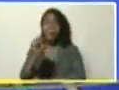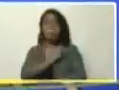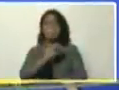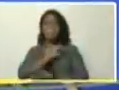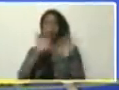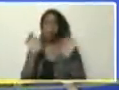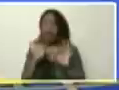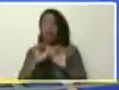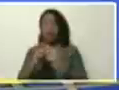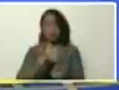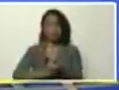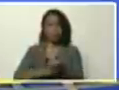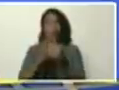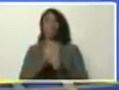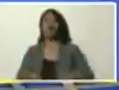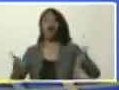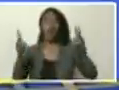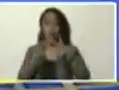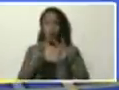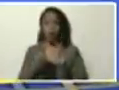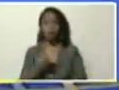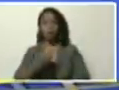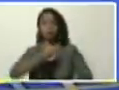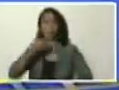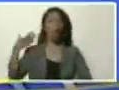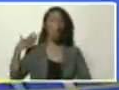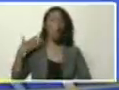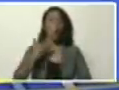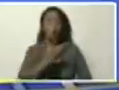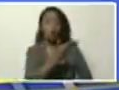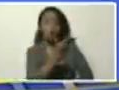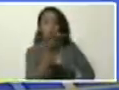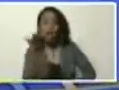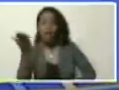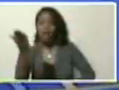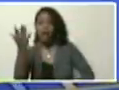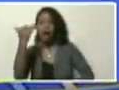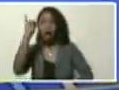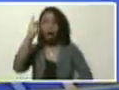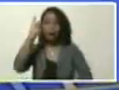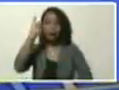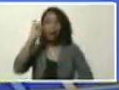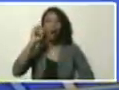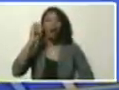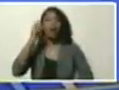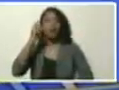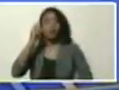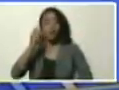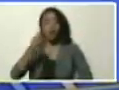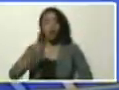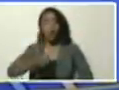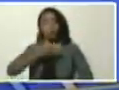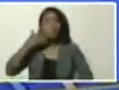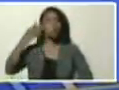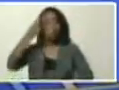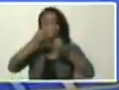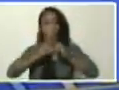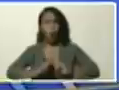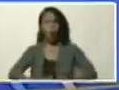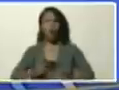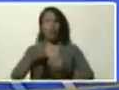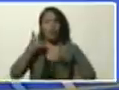con coraje, con valentía. Son ustedes dignos hijos e hijas de Bolívar y de